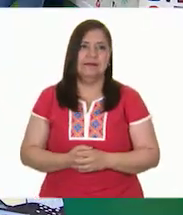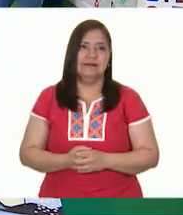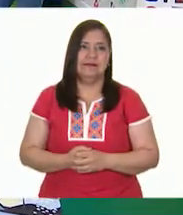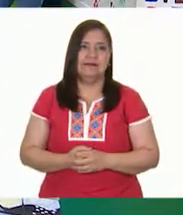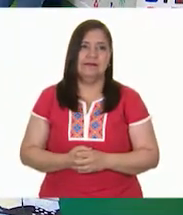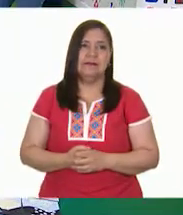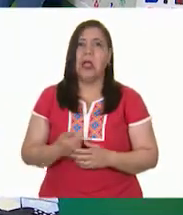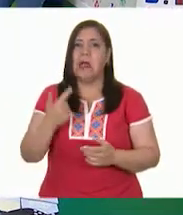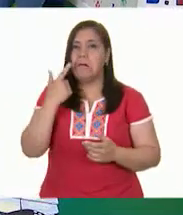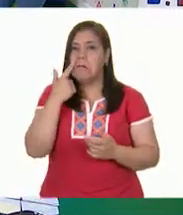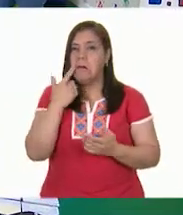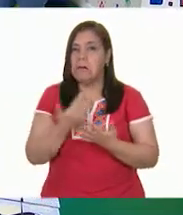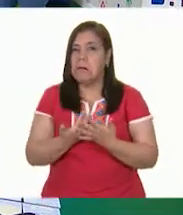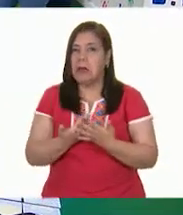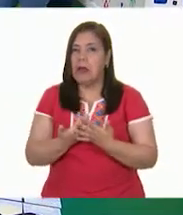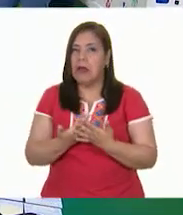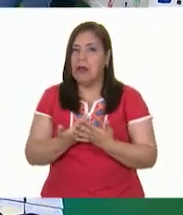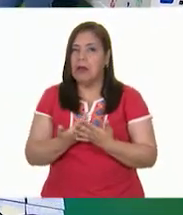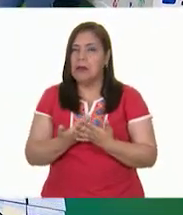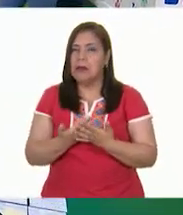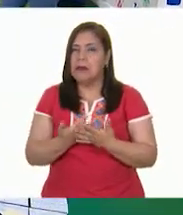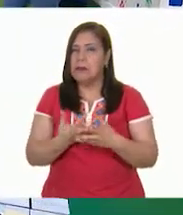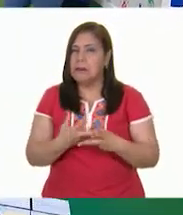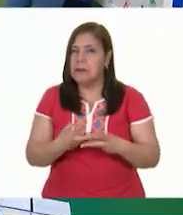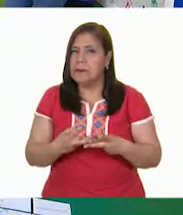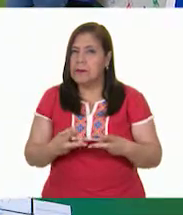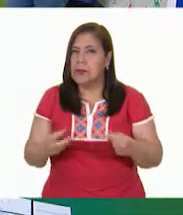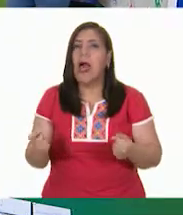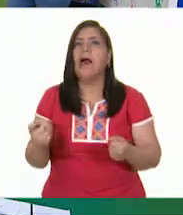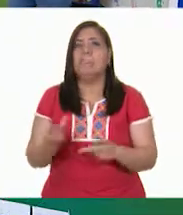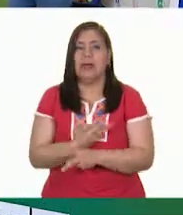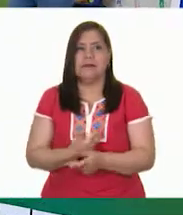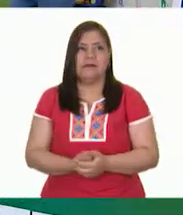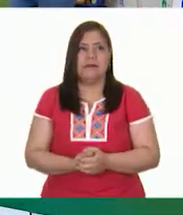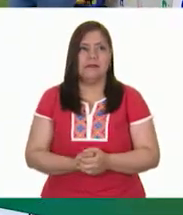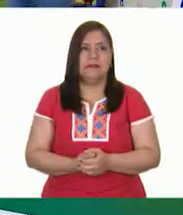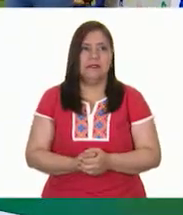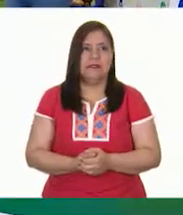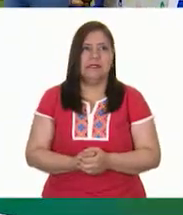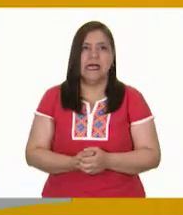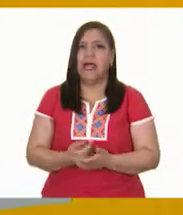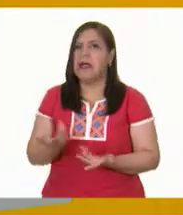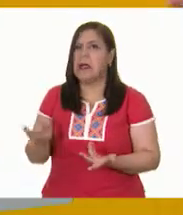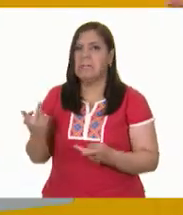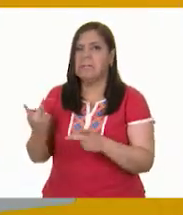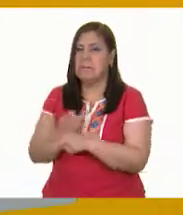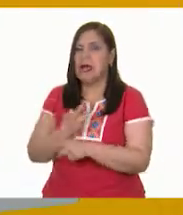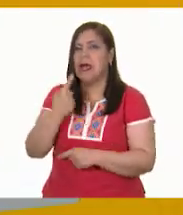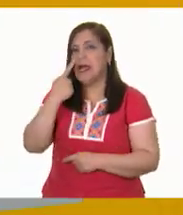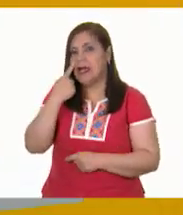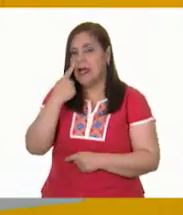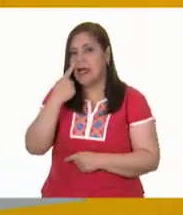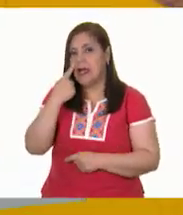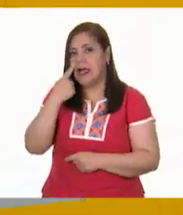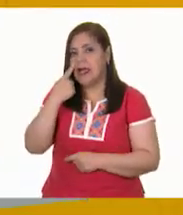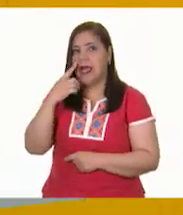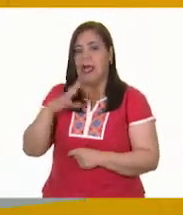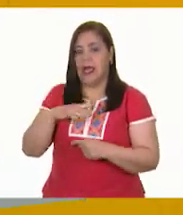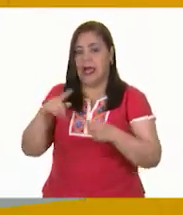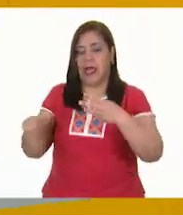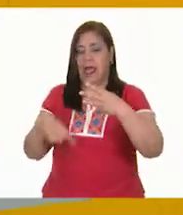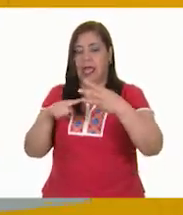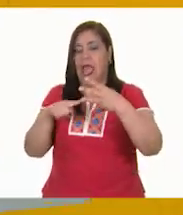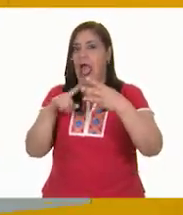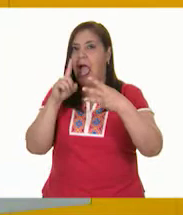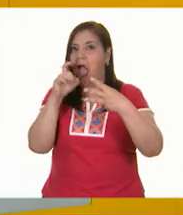Y lo vamos a dejar reposar un momento. ¿Qué está pasando aquí? Estamos poniendo el agua caliente que